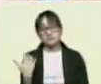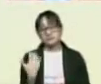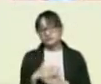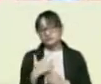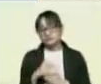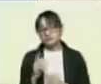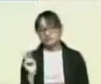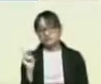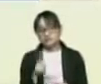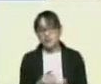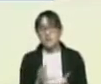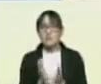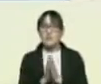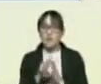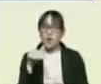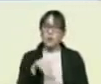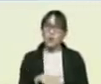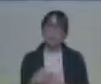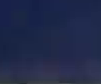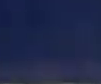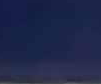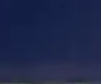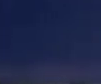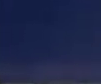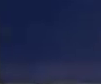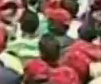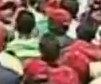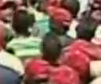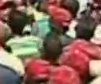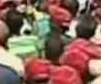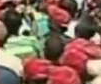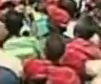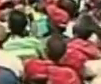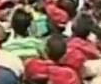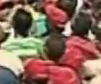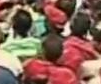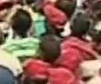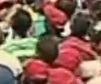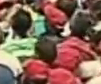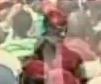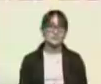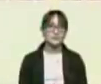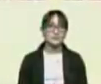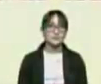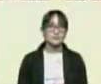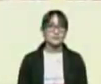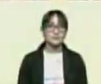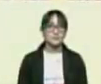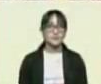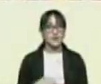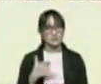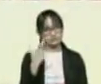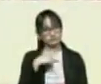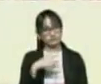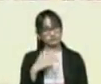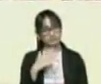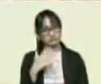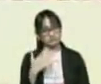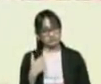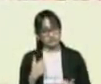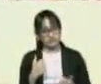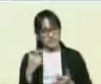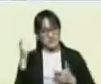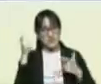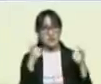a pedir el voto de ustedes. Pero de verdad que era yo un patriota, un chavista,